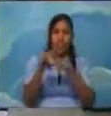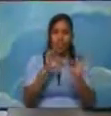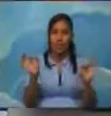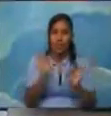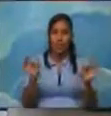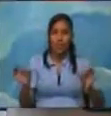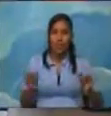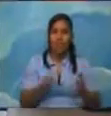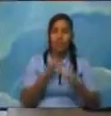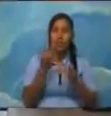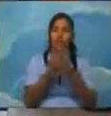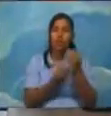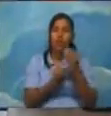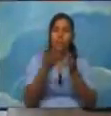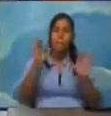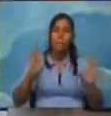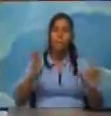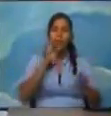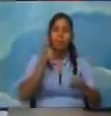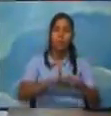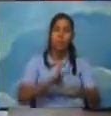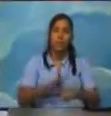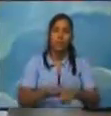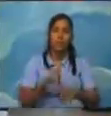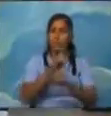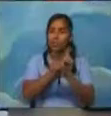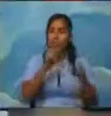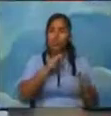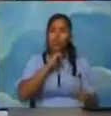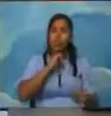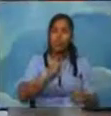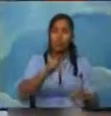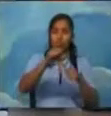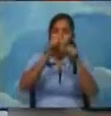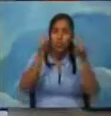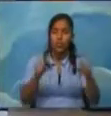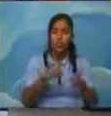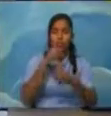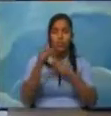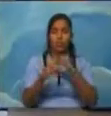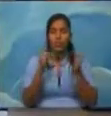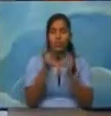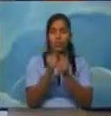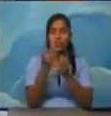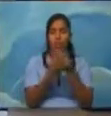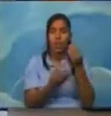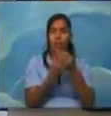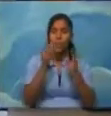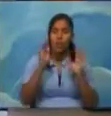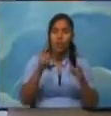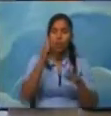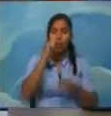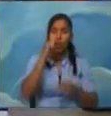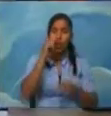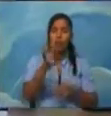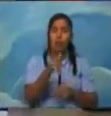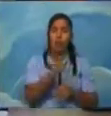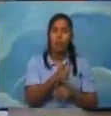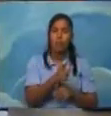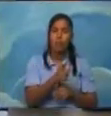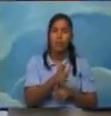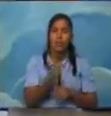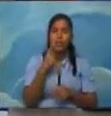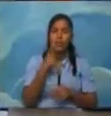hecho con las manos pecadoras? No son dioses los que se hacen con las manos de los hombres, dijo